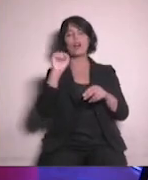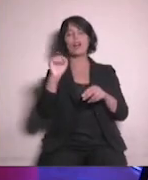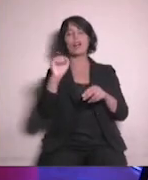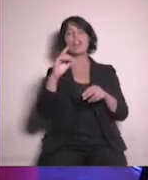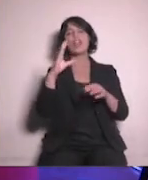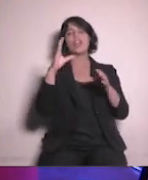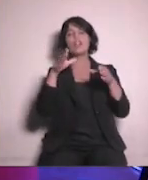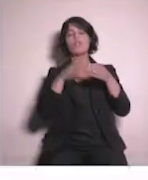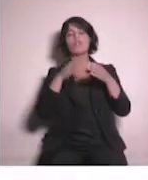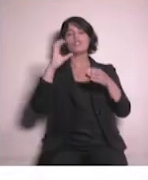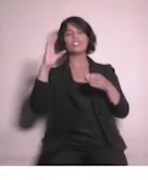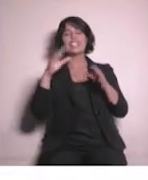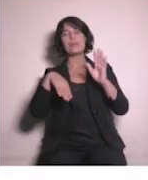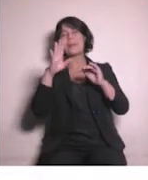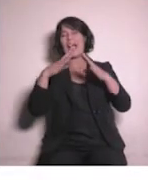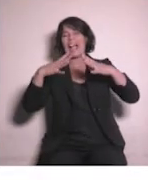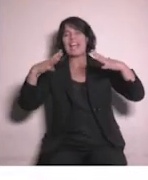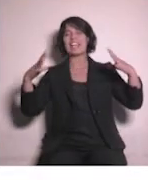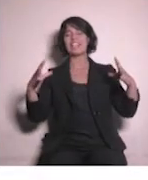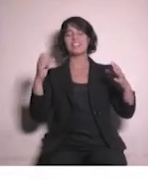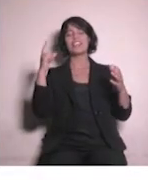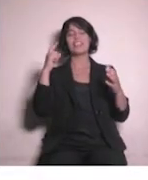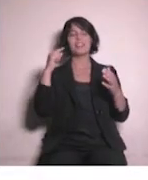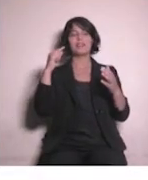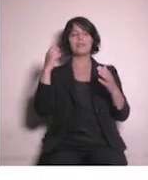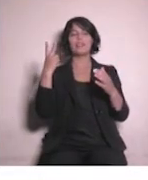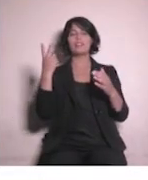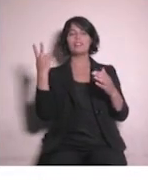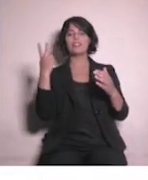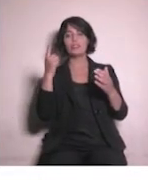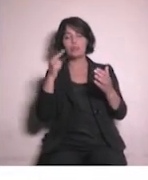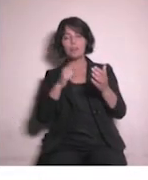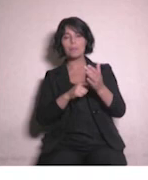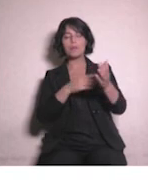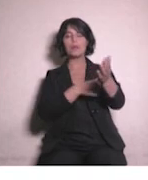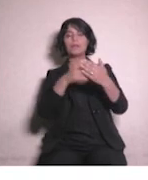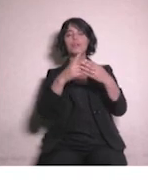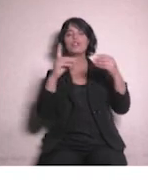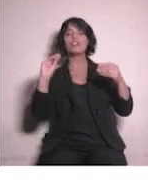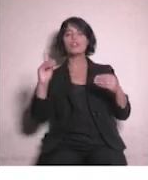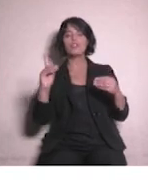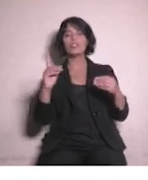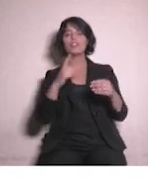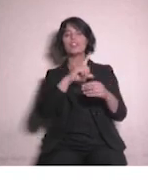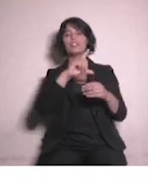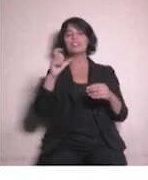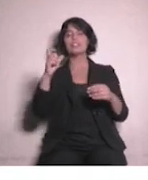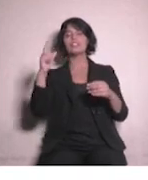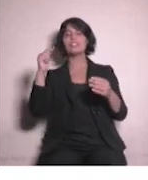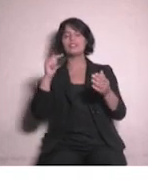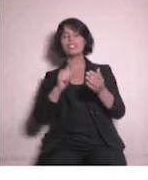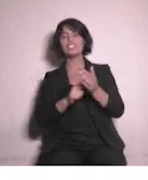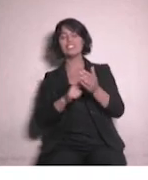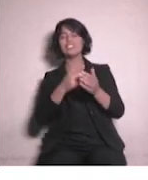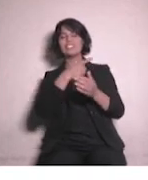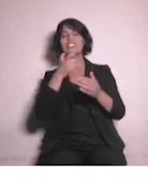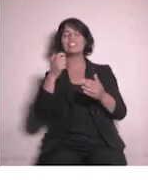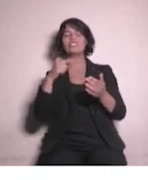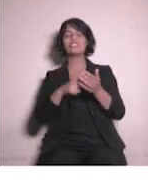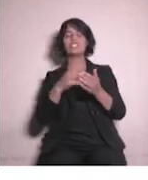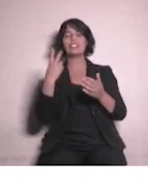fondo más grande, tiene 22 mil millones de dólares administrados, tiene 770 mil